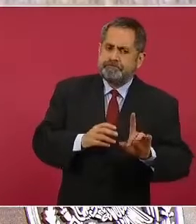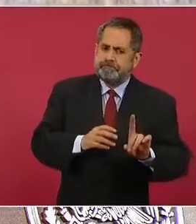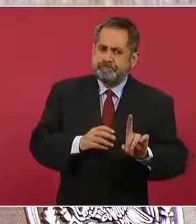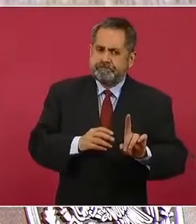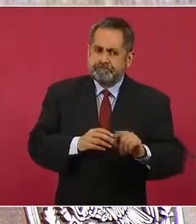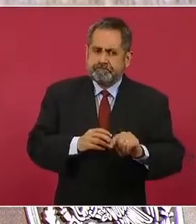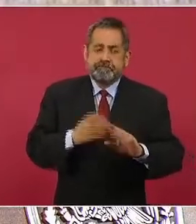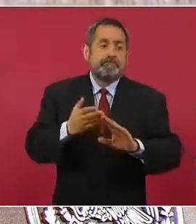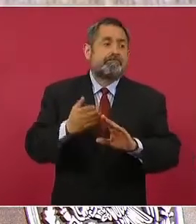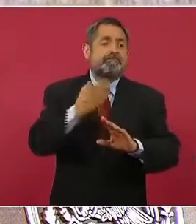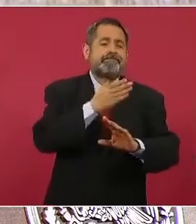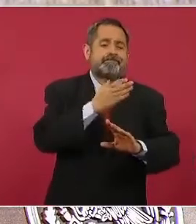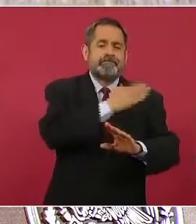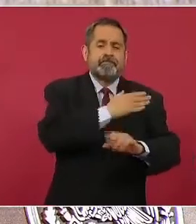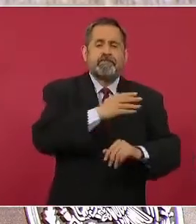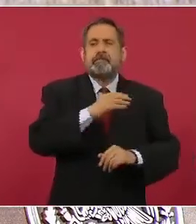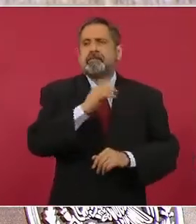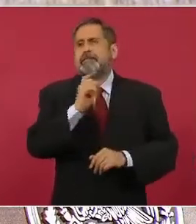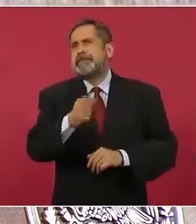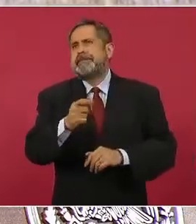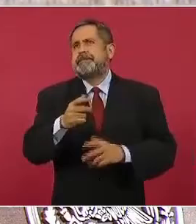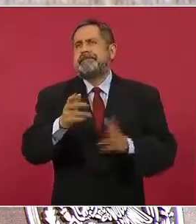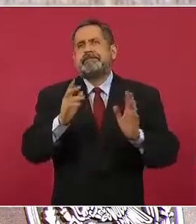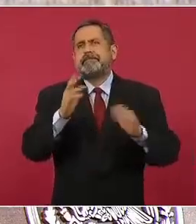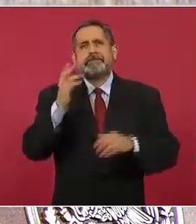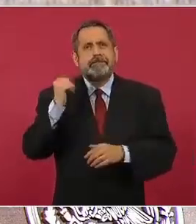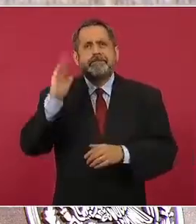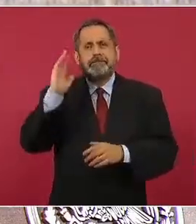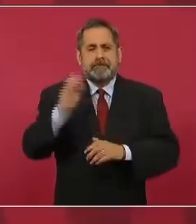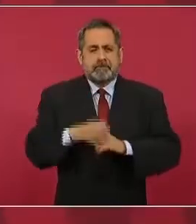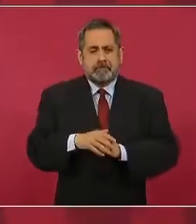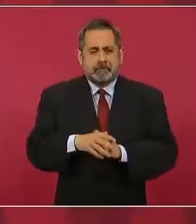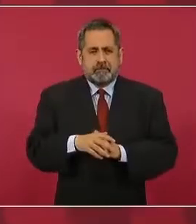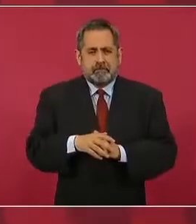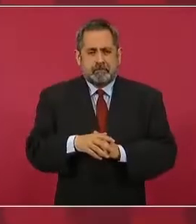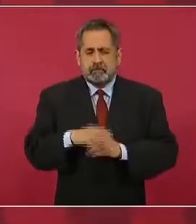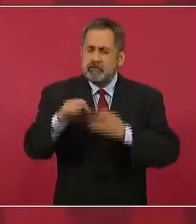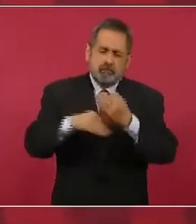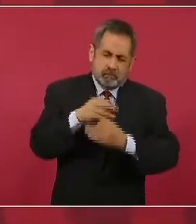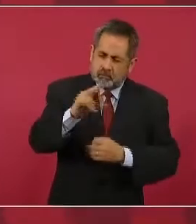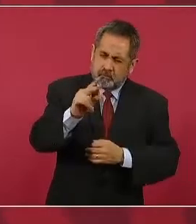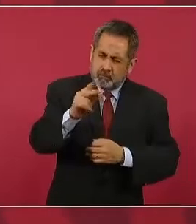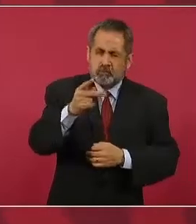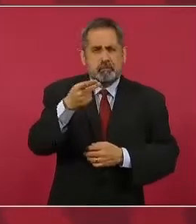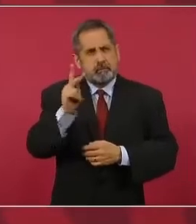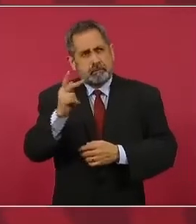adopciones, todo es muy riguroso, muy cuidadoso,